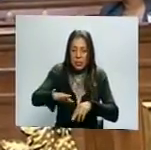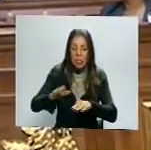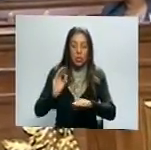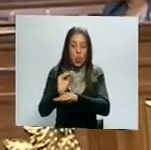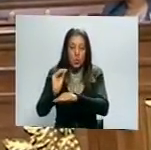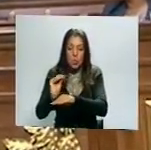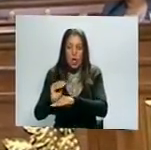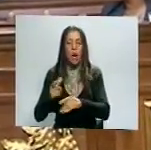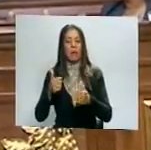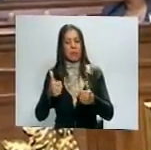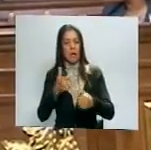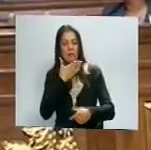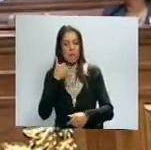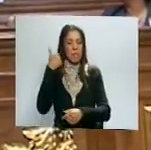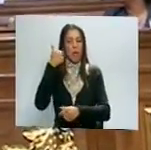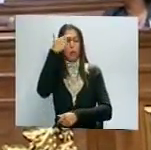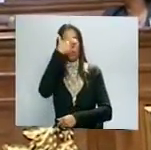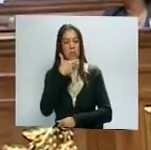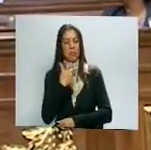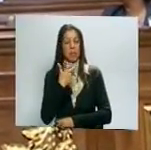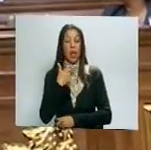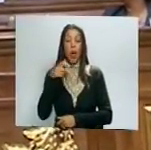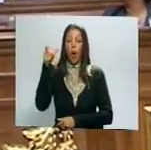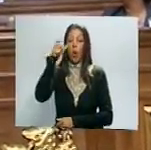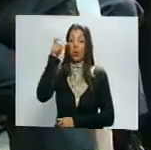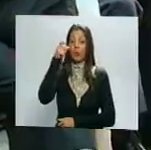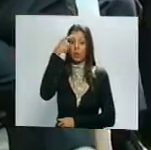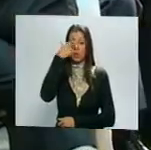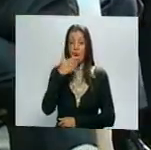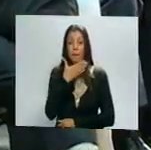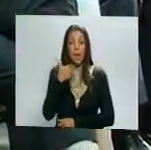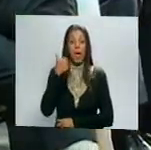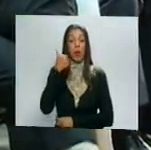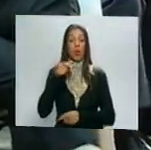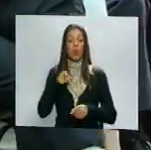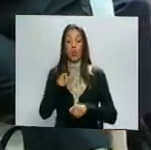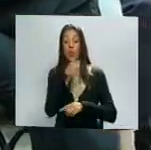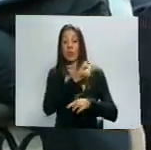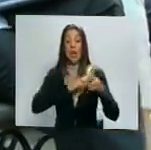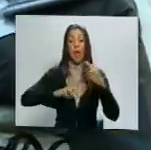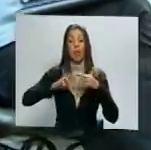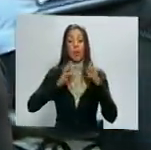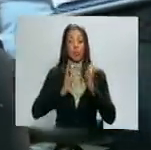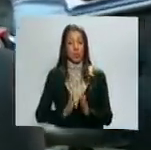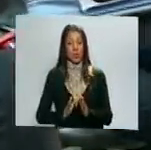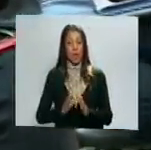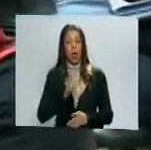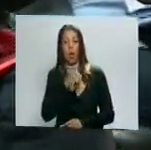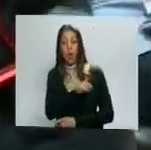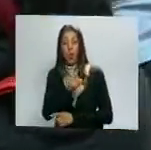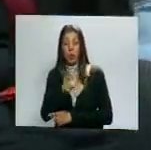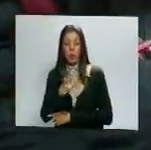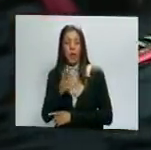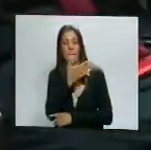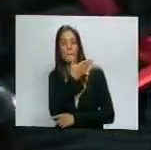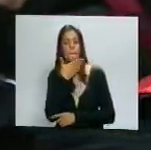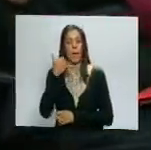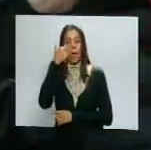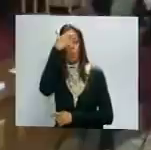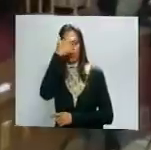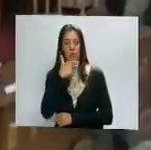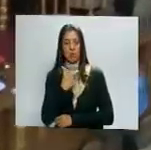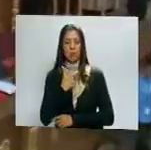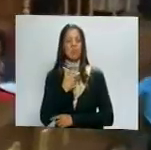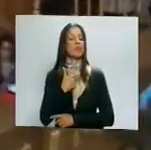un vigilante, sea el mejor vigilante. Si usted es revolucionario, sea el mejor revolucionario, la mejor revolucionaria.